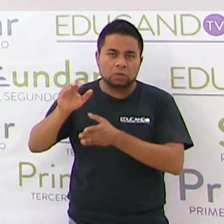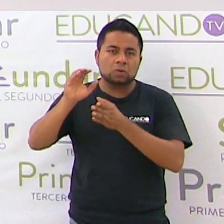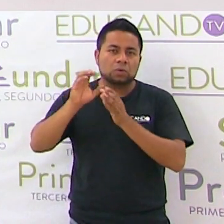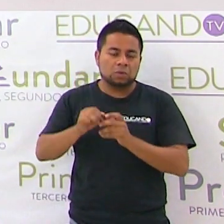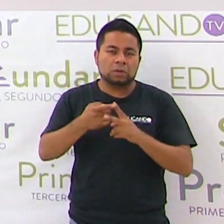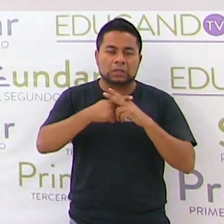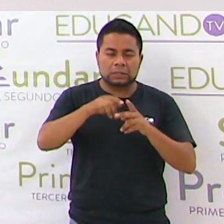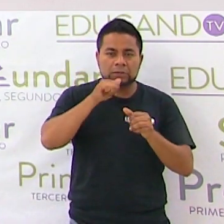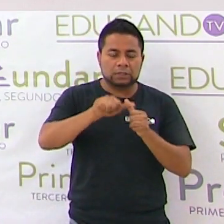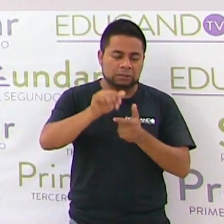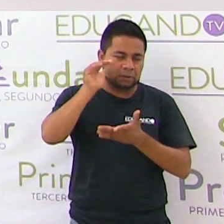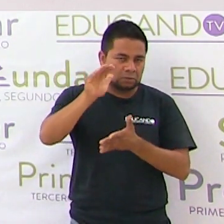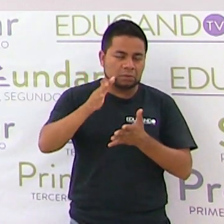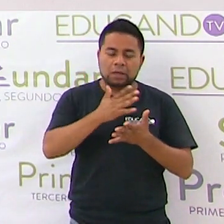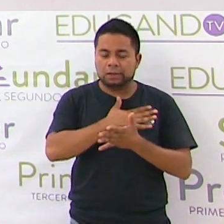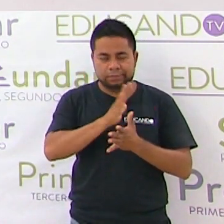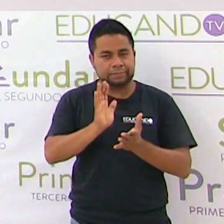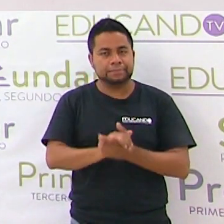la mayúscula. Bueno,